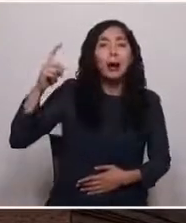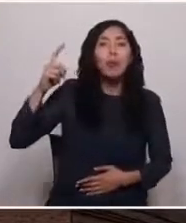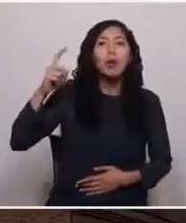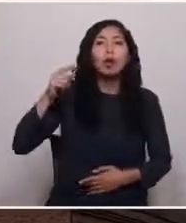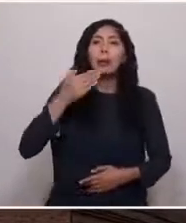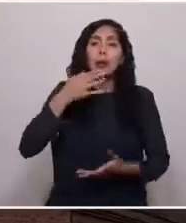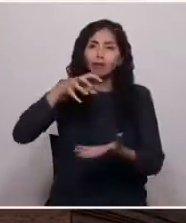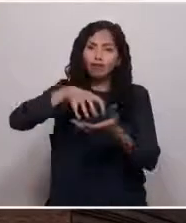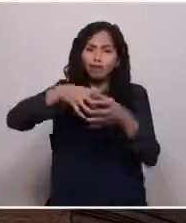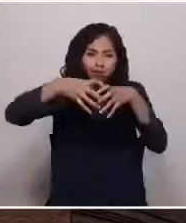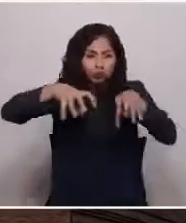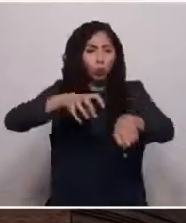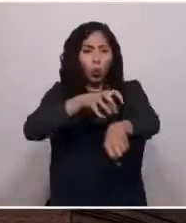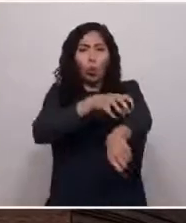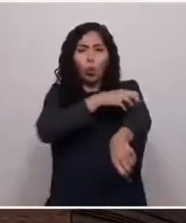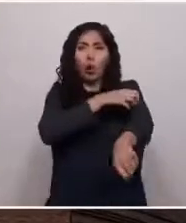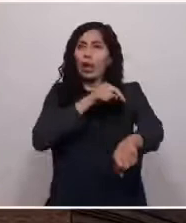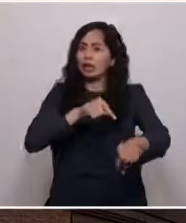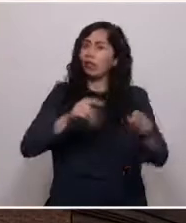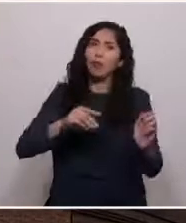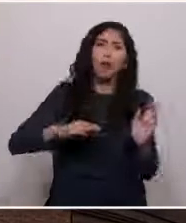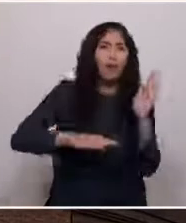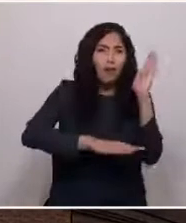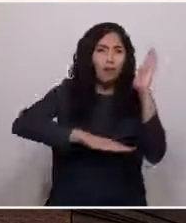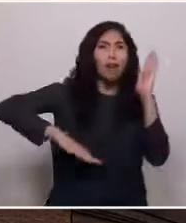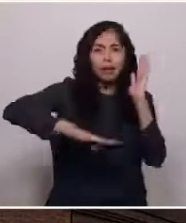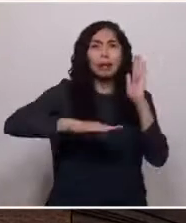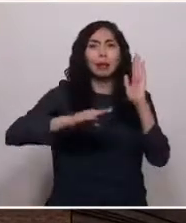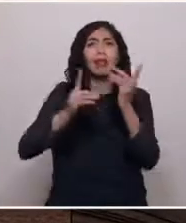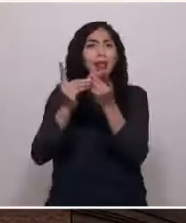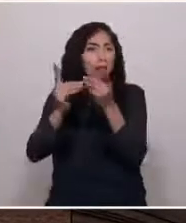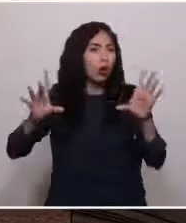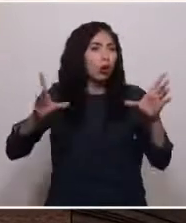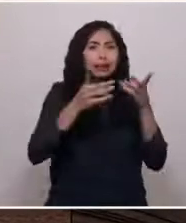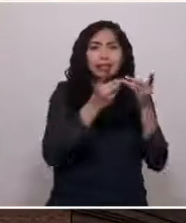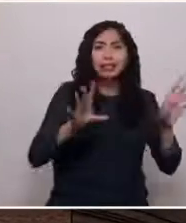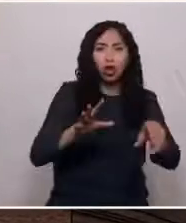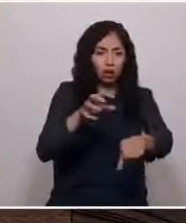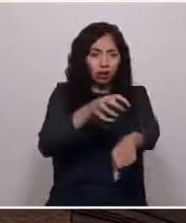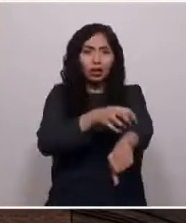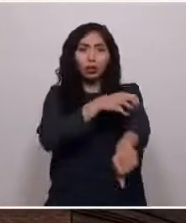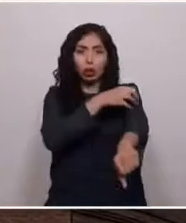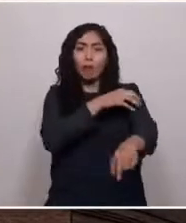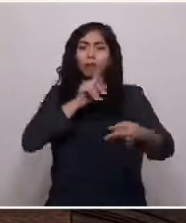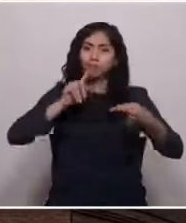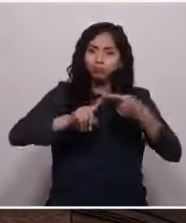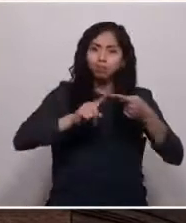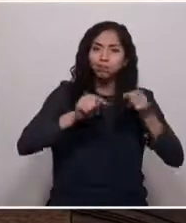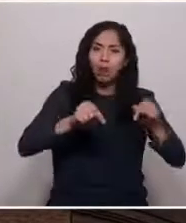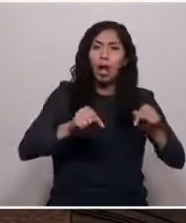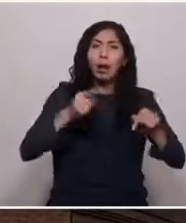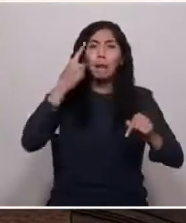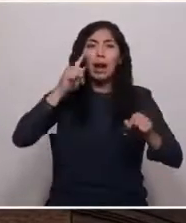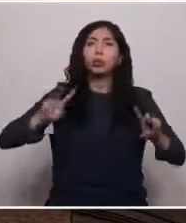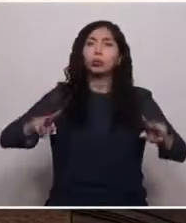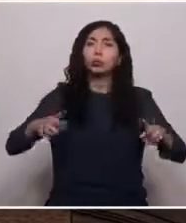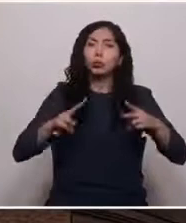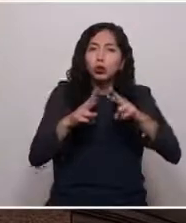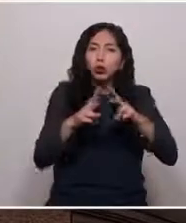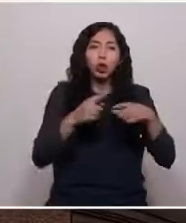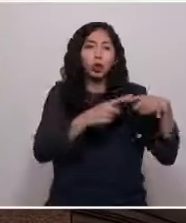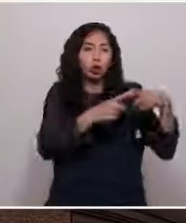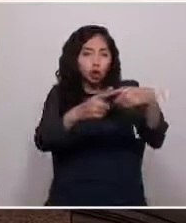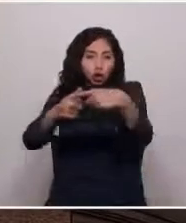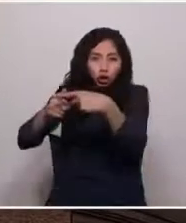como un eje de la democratización efectiva de las decisiones de los territorios para constituir un tejido social que resista la